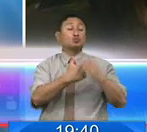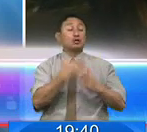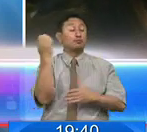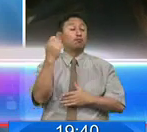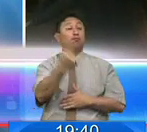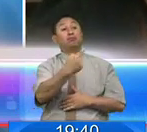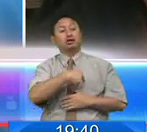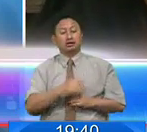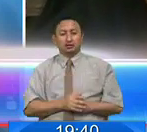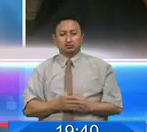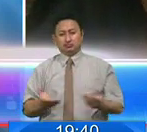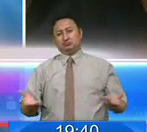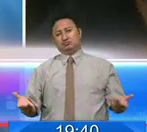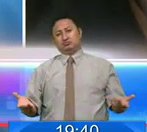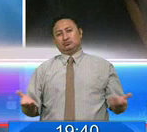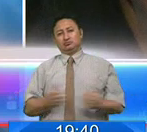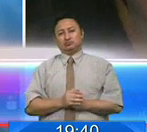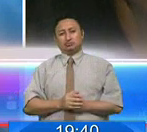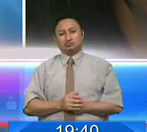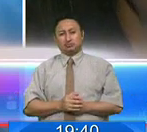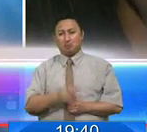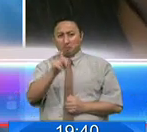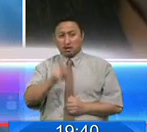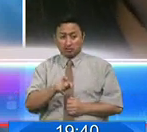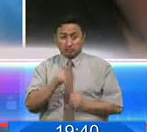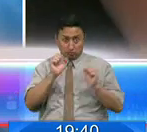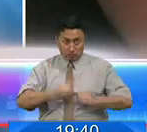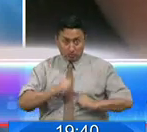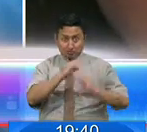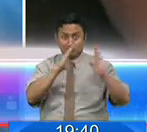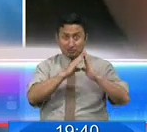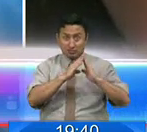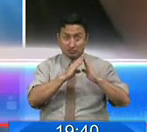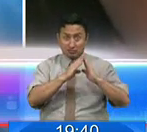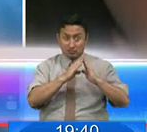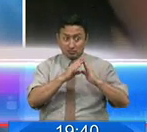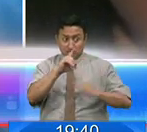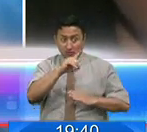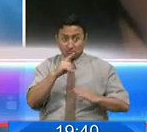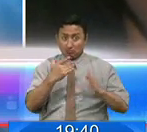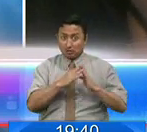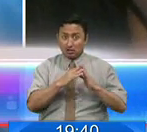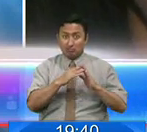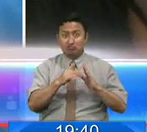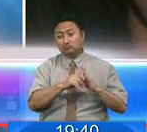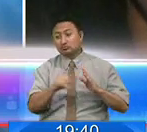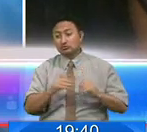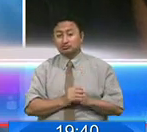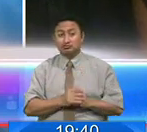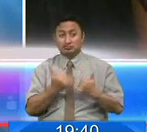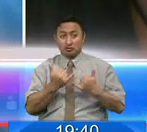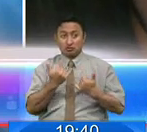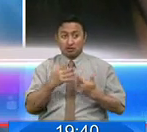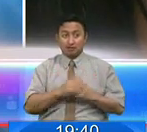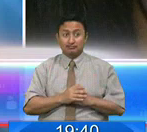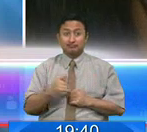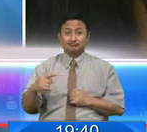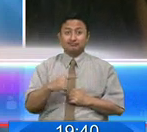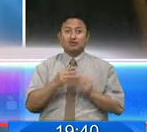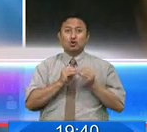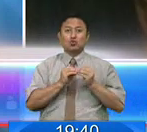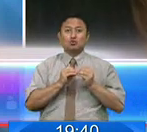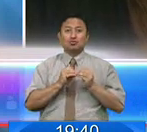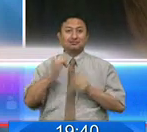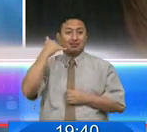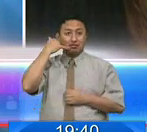apelamos la sensibilidad de que alguien de un techo tiene que alejarse de su casa lo antes posible en pantalla ahí está el número